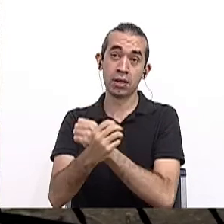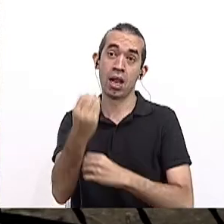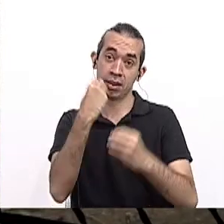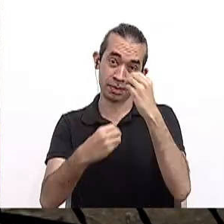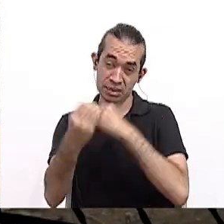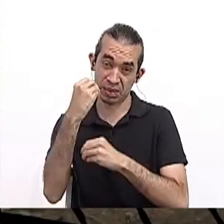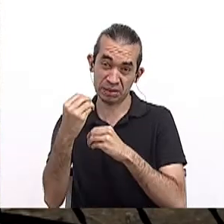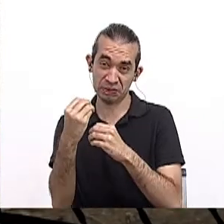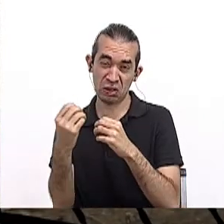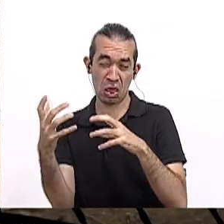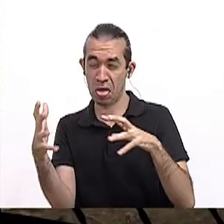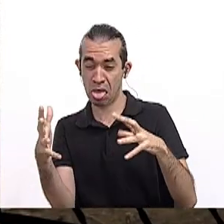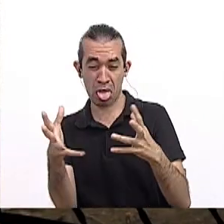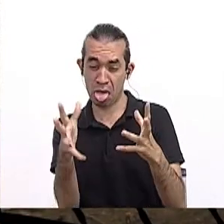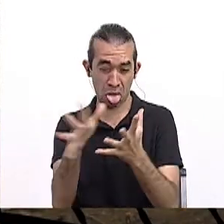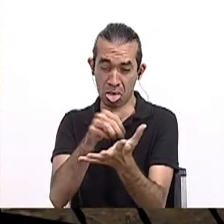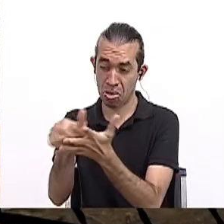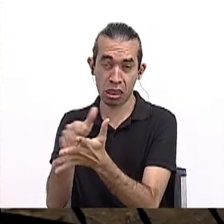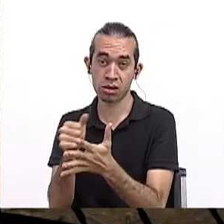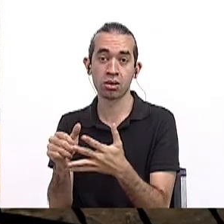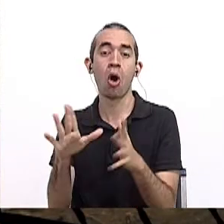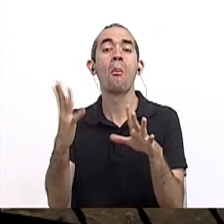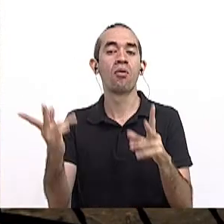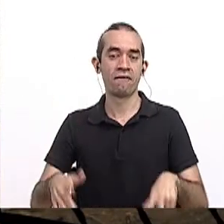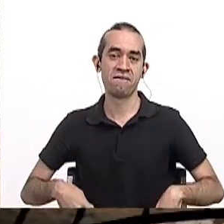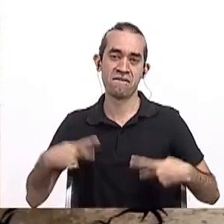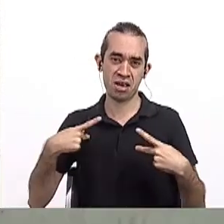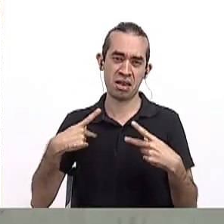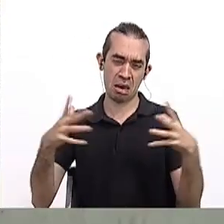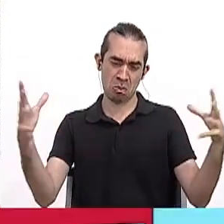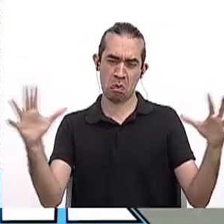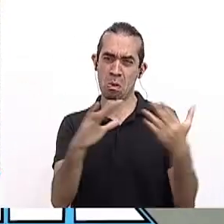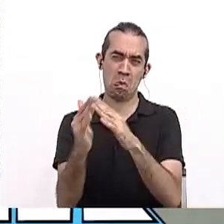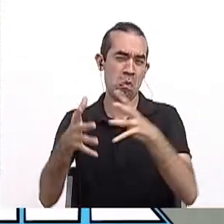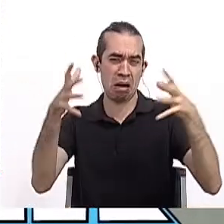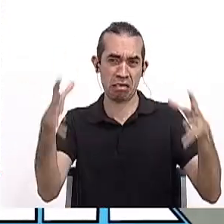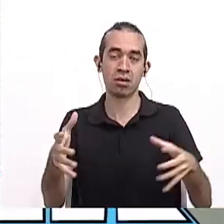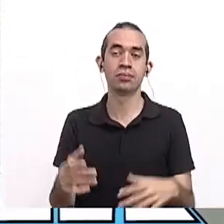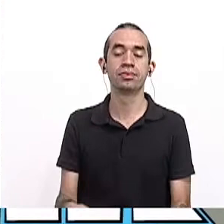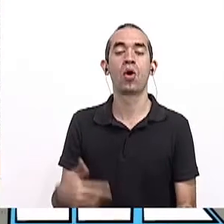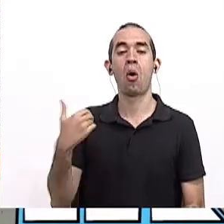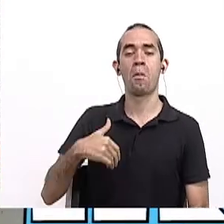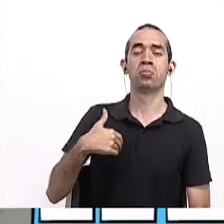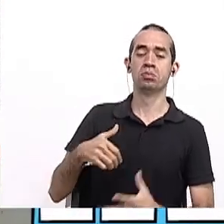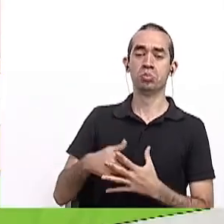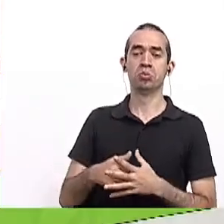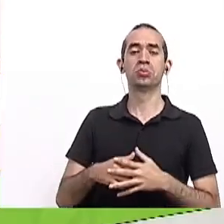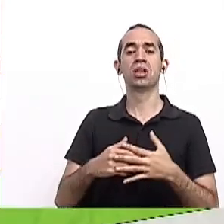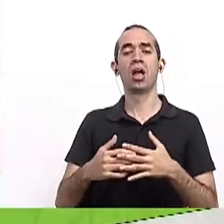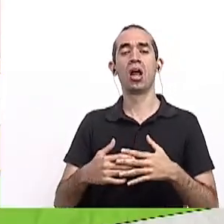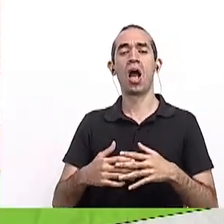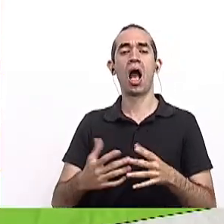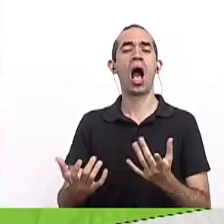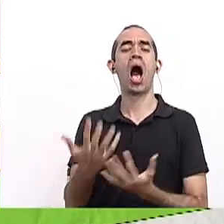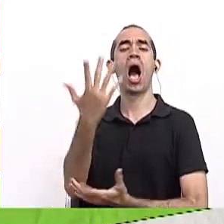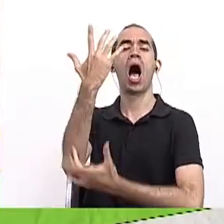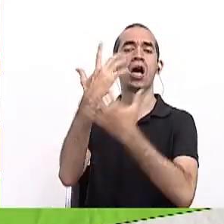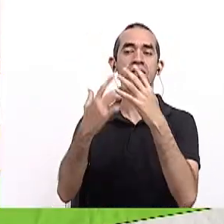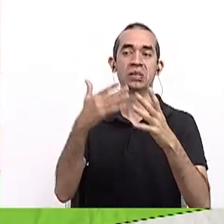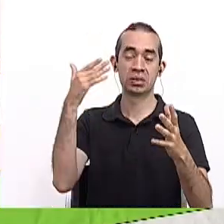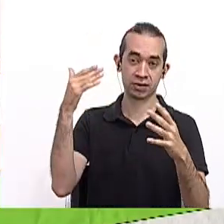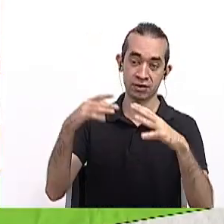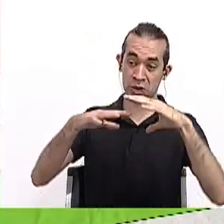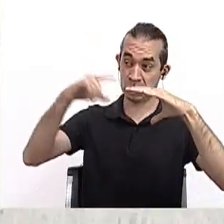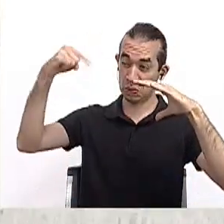alimentaria y los medios de vida de poblaciones enteras. El aumento de los gases de efecto invernadero ha ocasionado